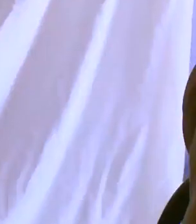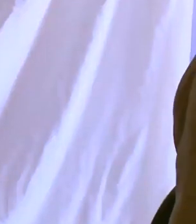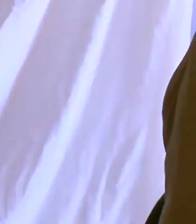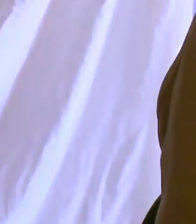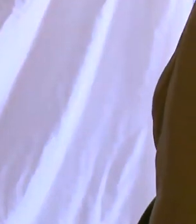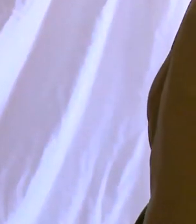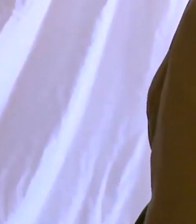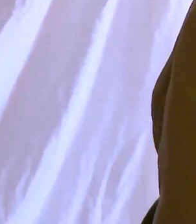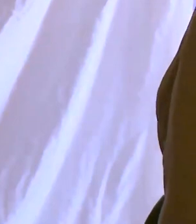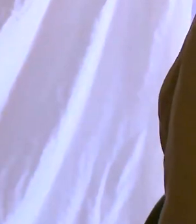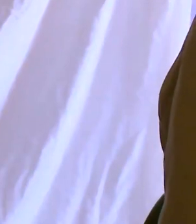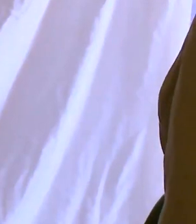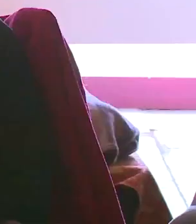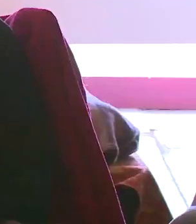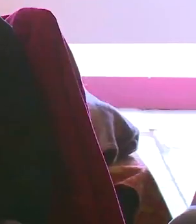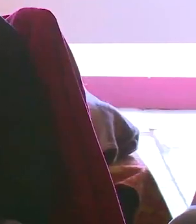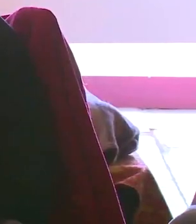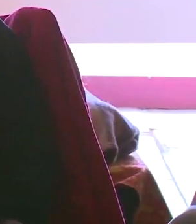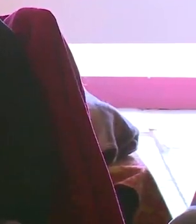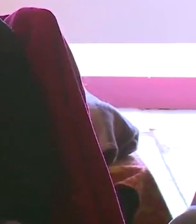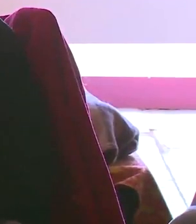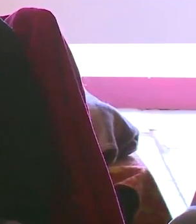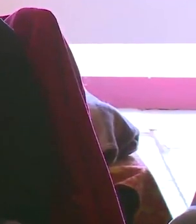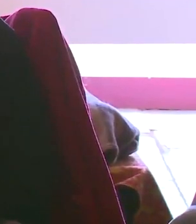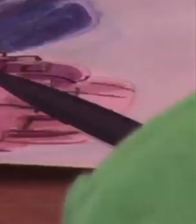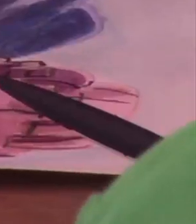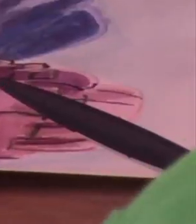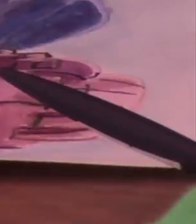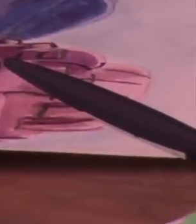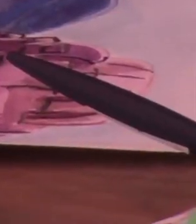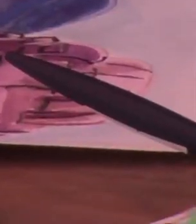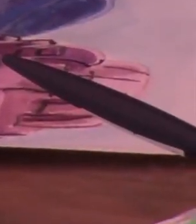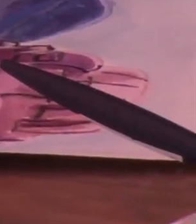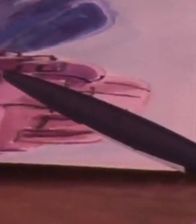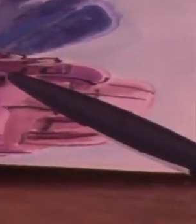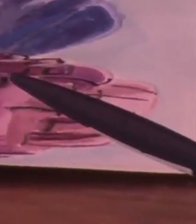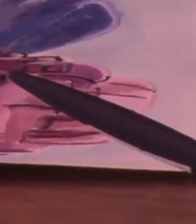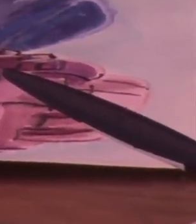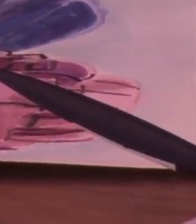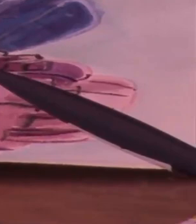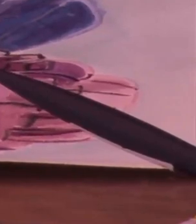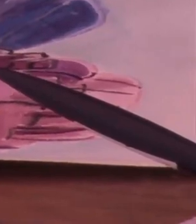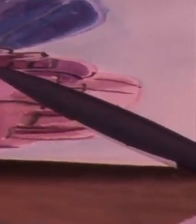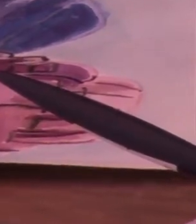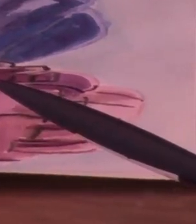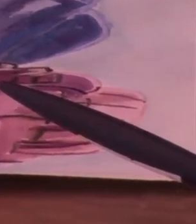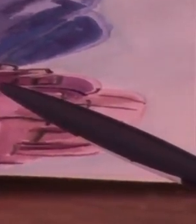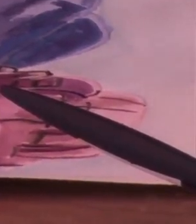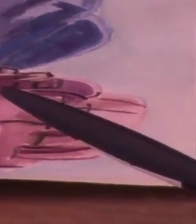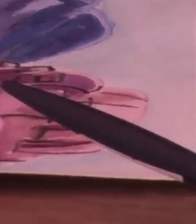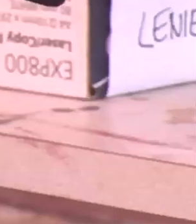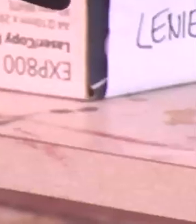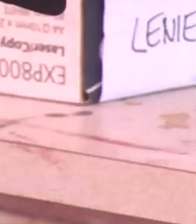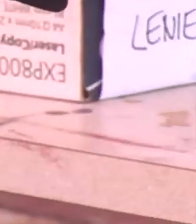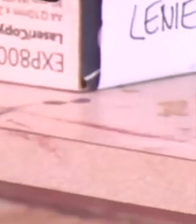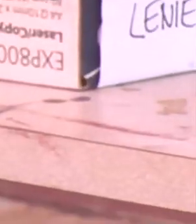y tienen una especie, suben como, tienen como altibajos, les gustan mucho, luego se desaniman, luego vuelven a animarse. Hay que tener mucha